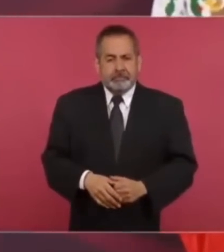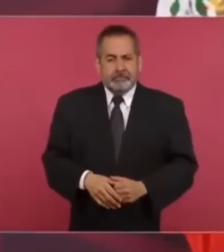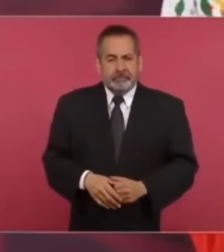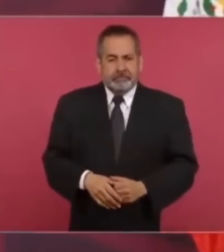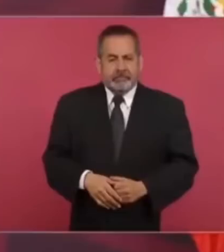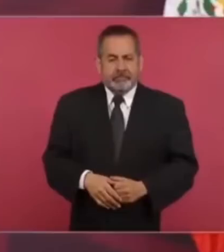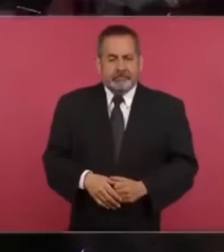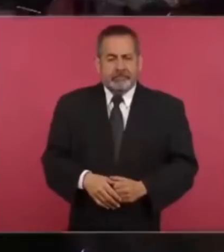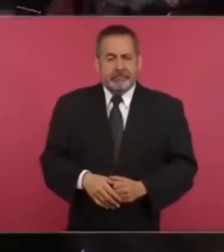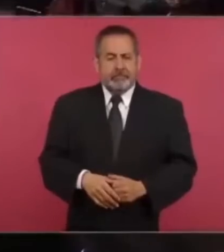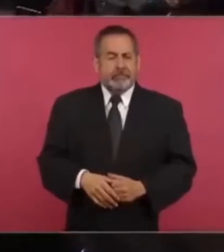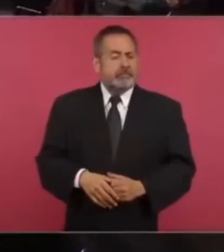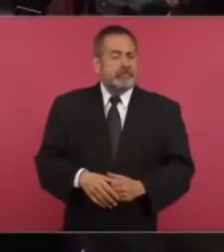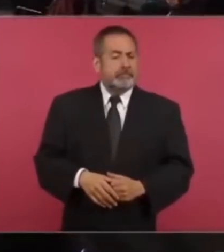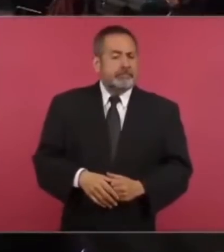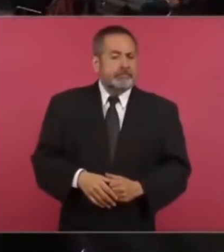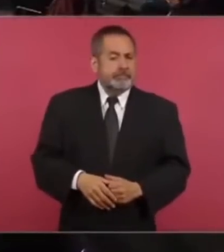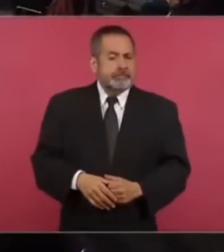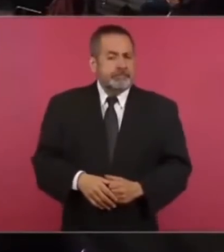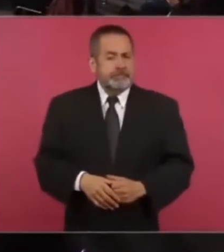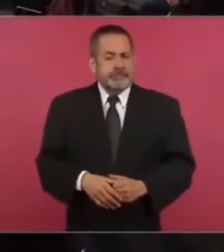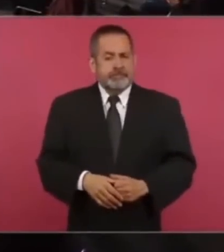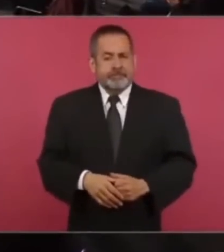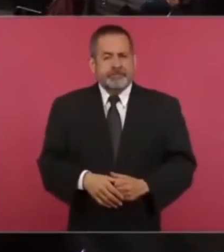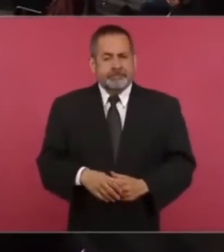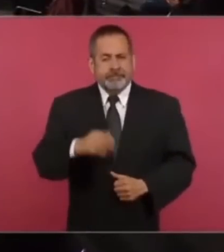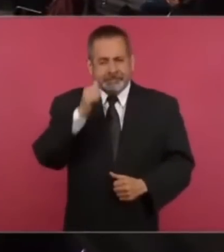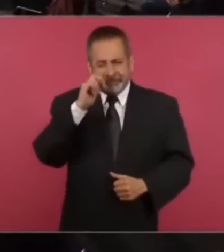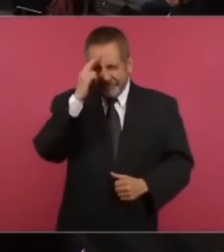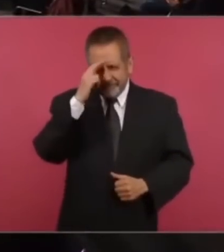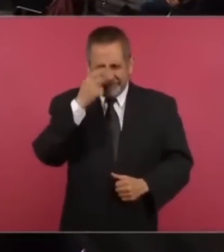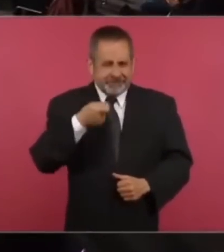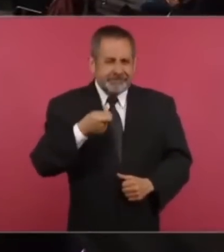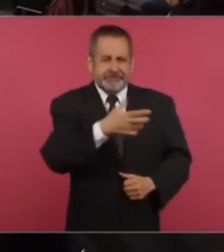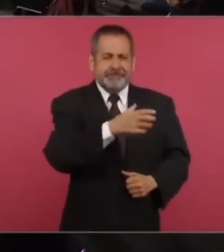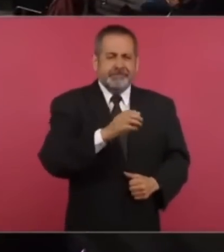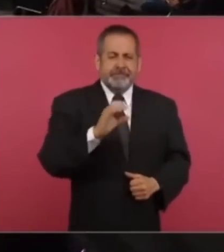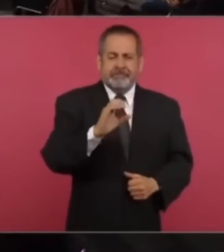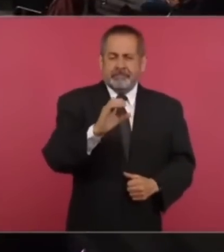Se hablaba siempre de el círculo rojo,